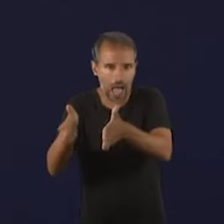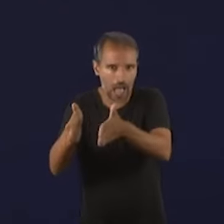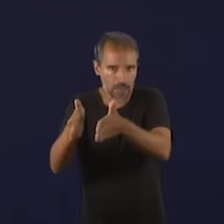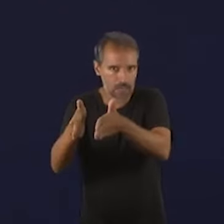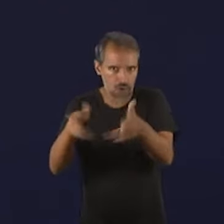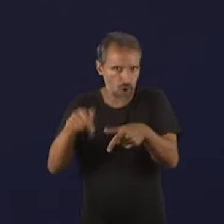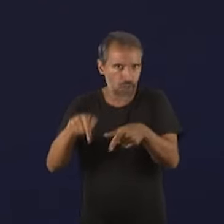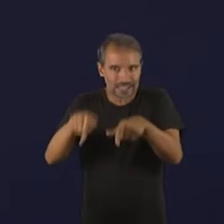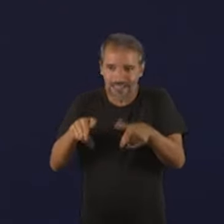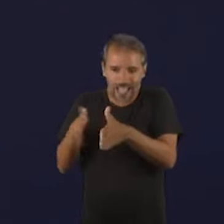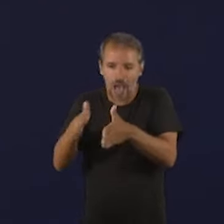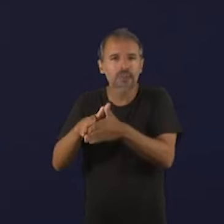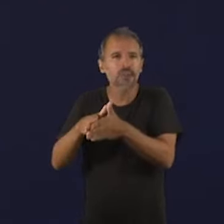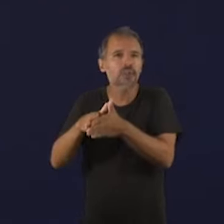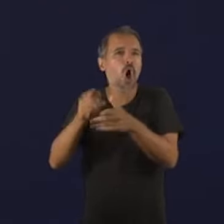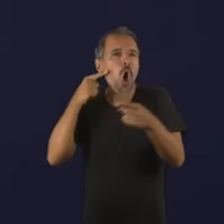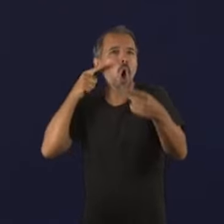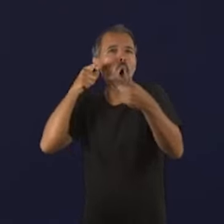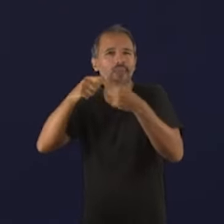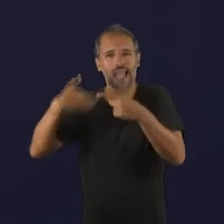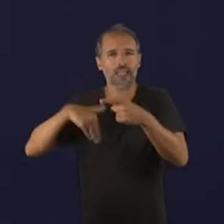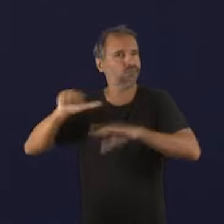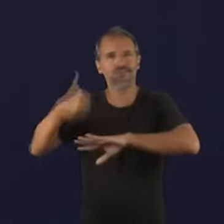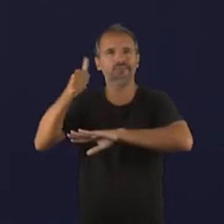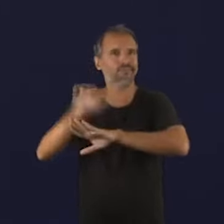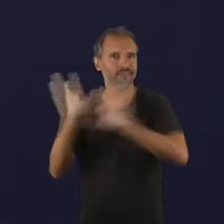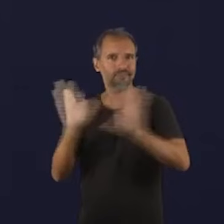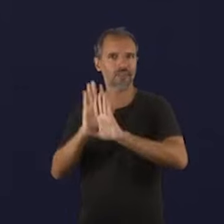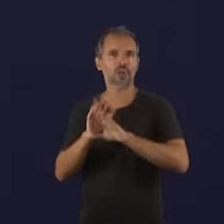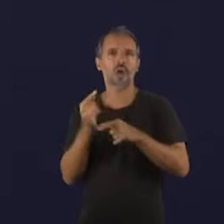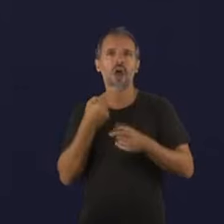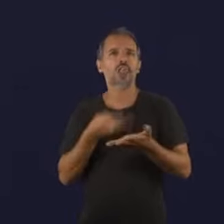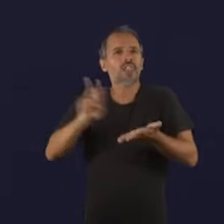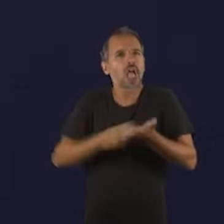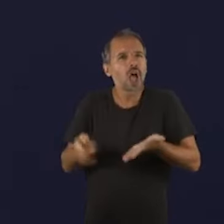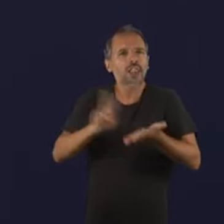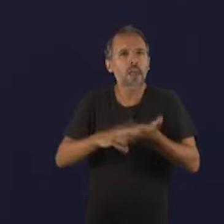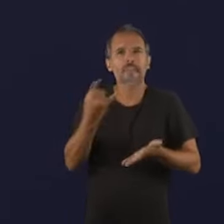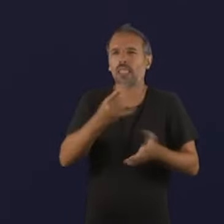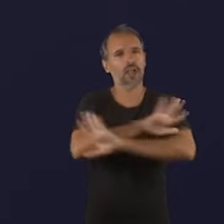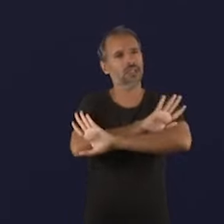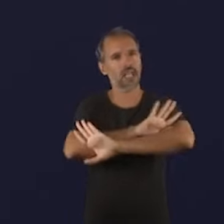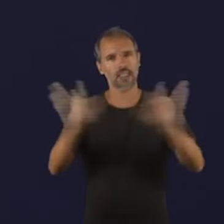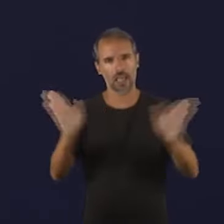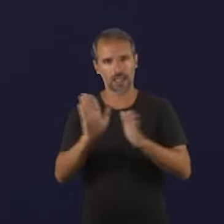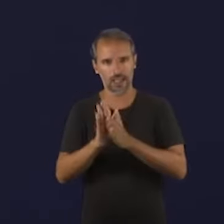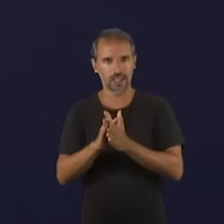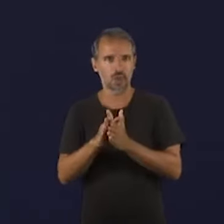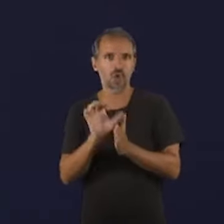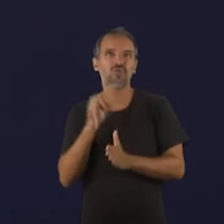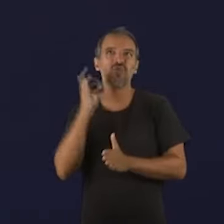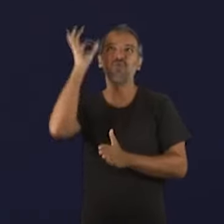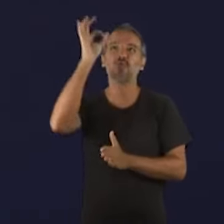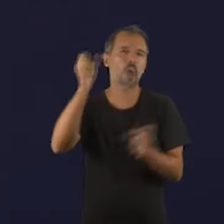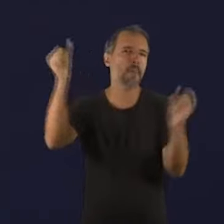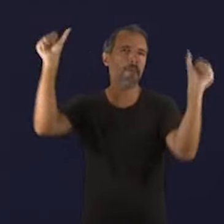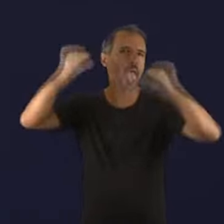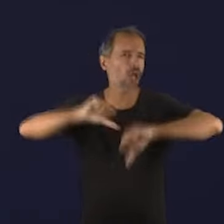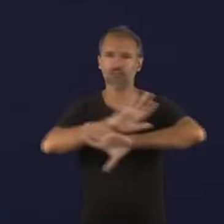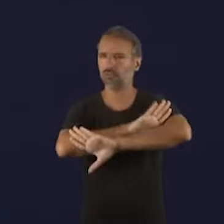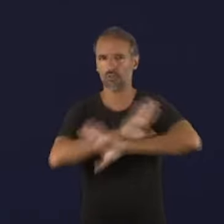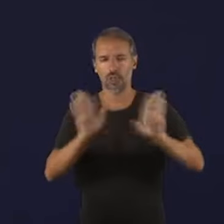adelante no vamos a seguir mintiendo y no vamos a hacer cosas que traigan un futuro un futuro peor me cansé